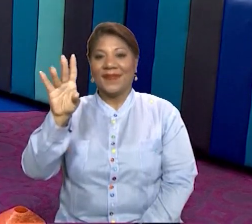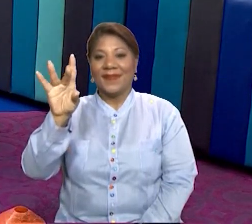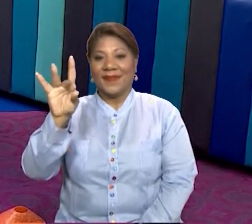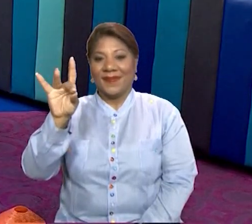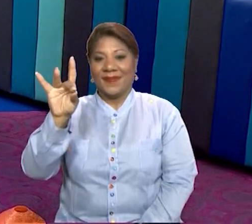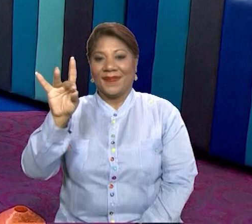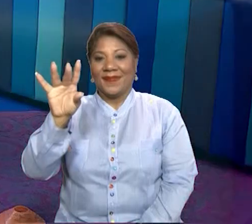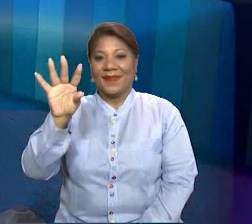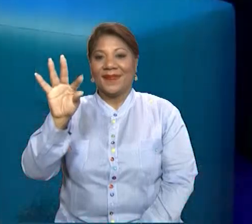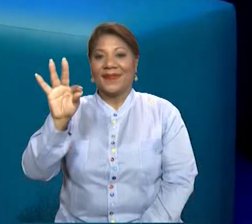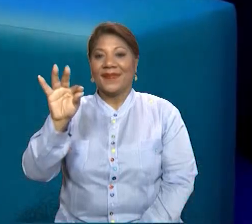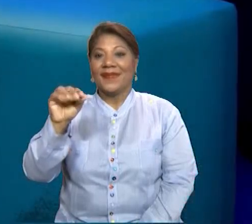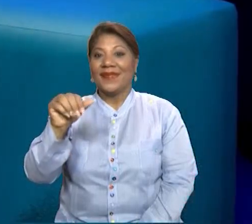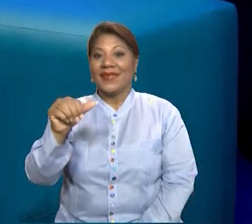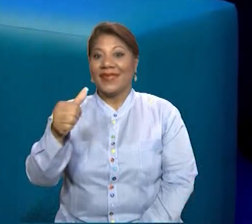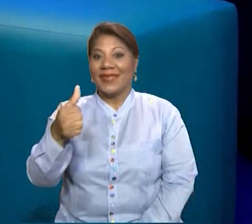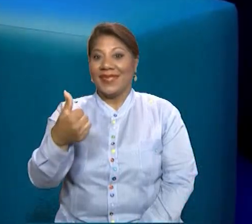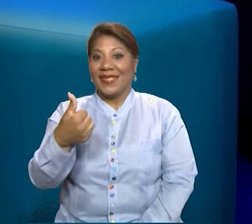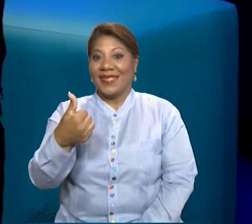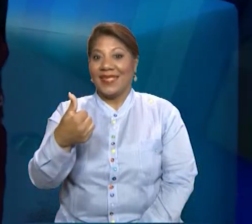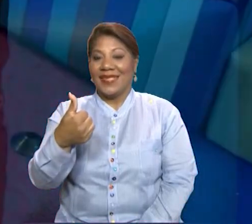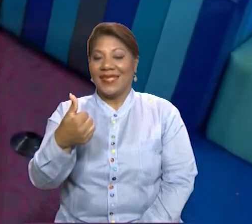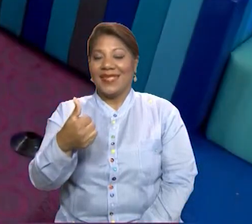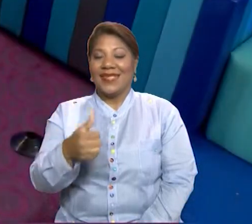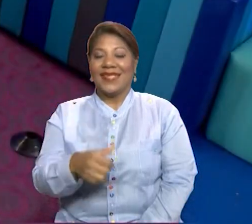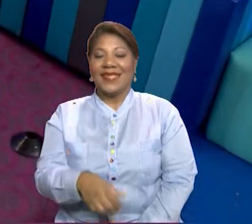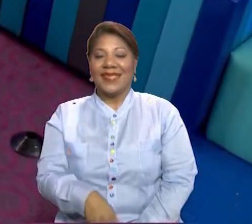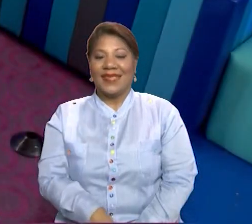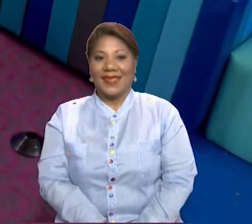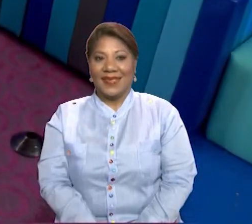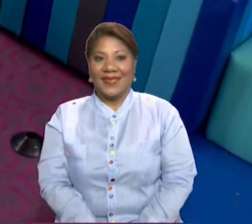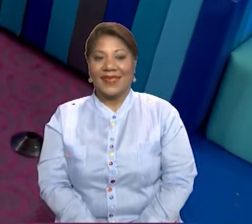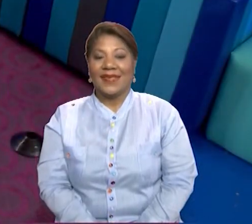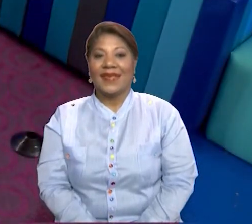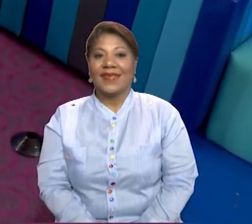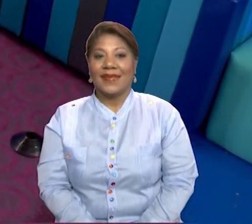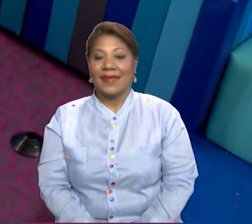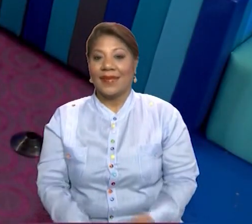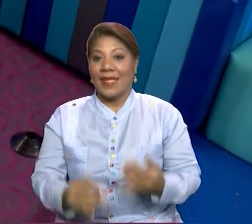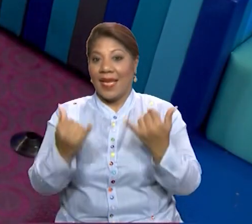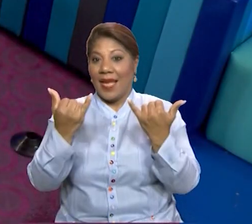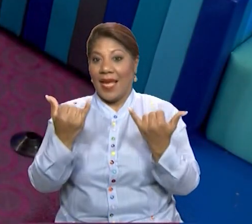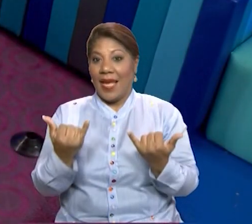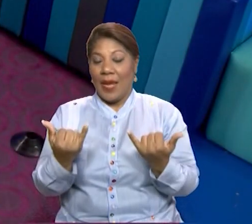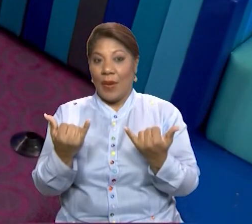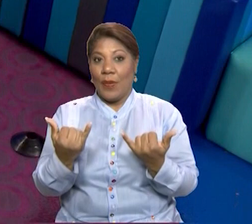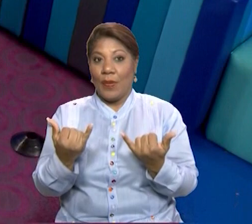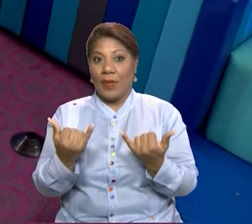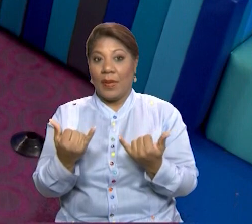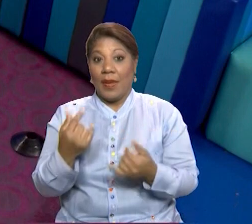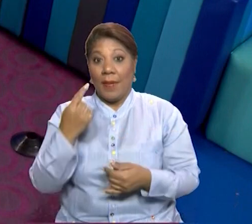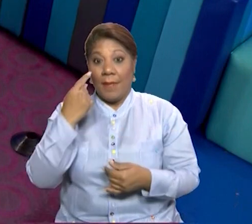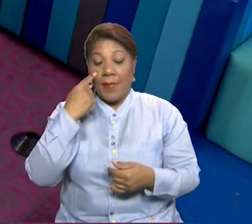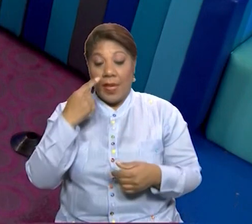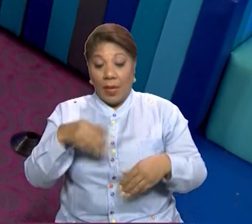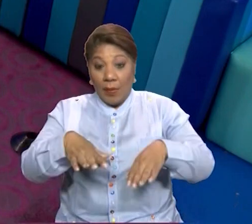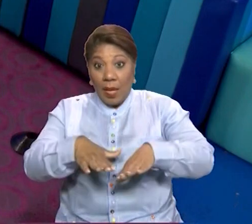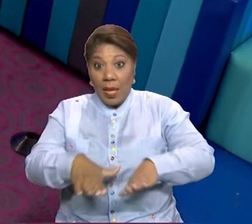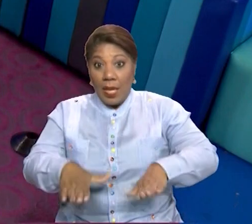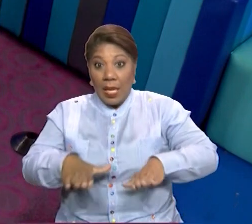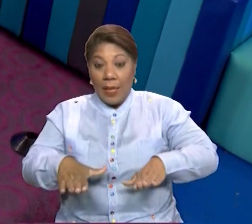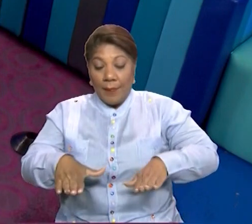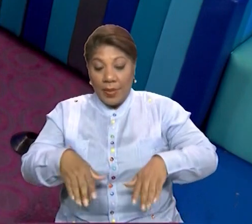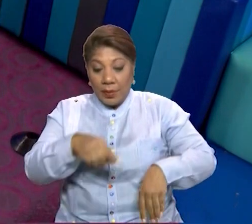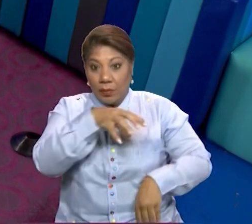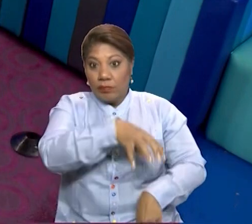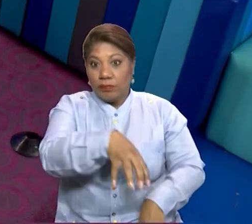8, 9 y 10. Muy bien, niños. Ahora, como podrán ver, tengo algunos